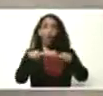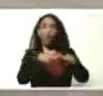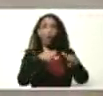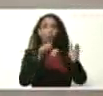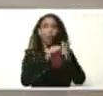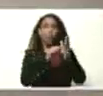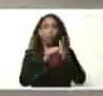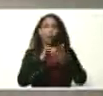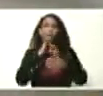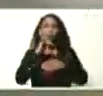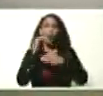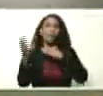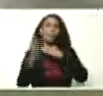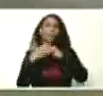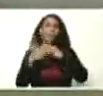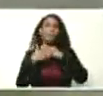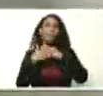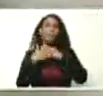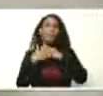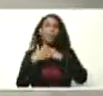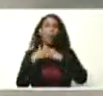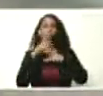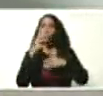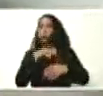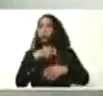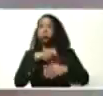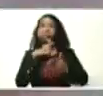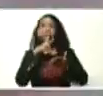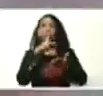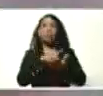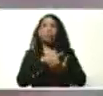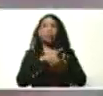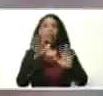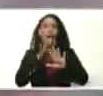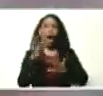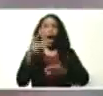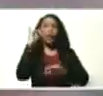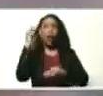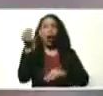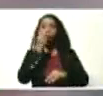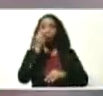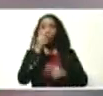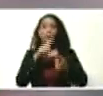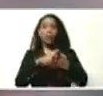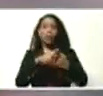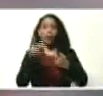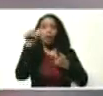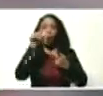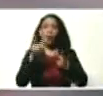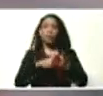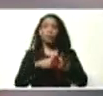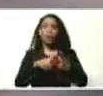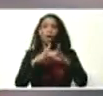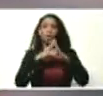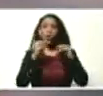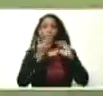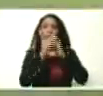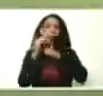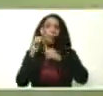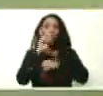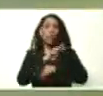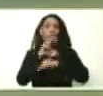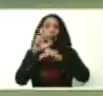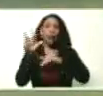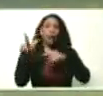nos habían informado que no habíamos podido llegar, pero ya cuentan con alimentos y con agua. Todas las comunidades, los